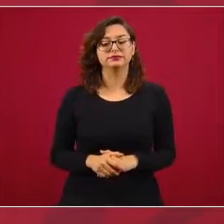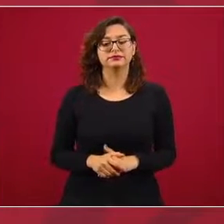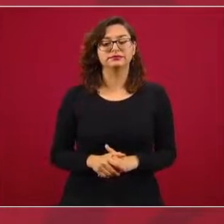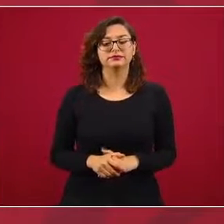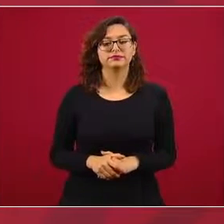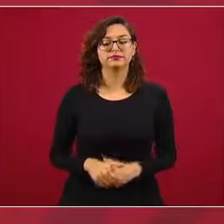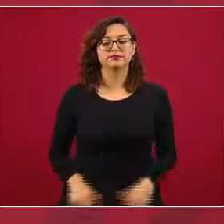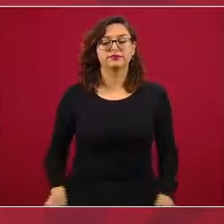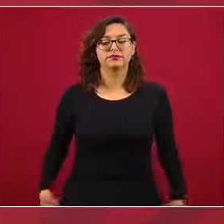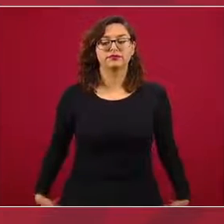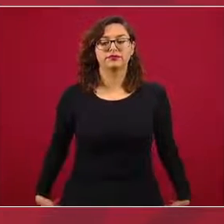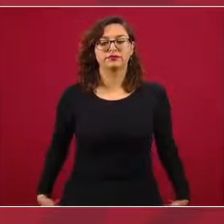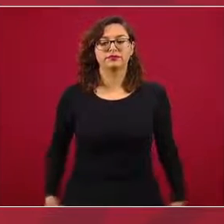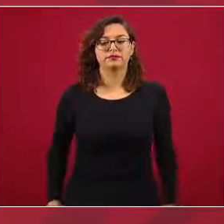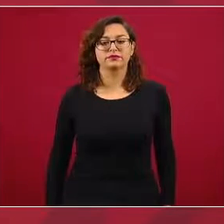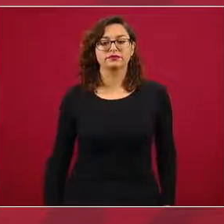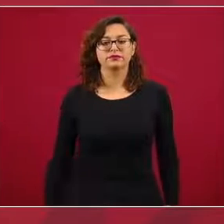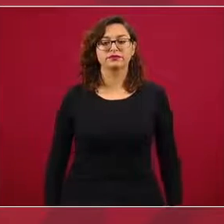Entonces,